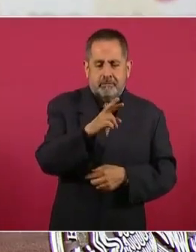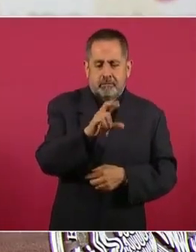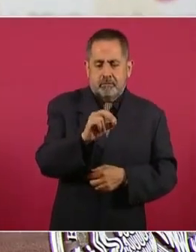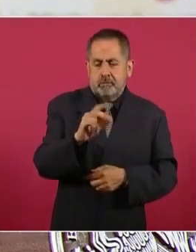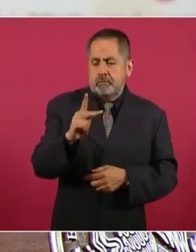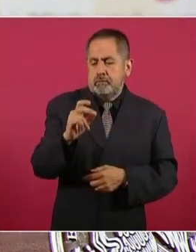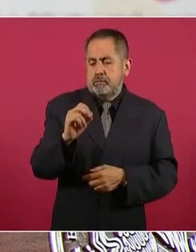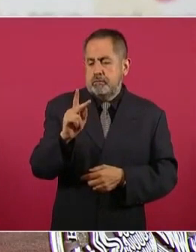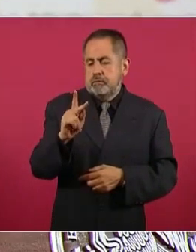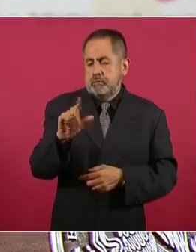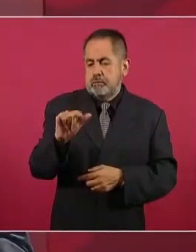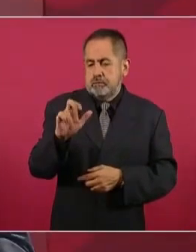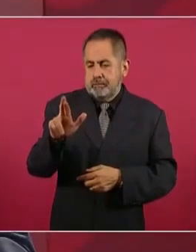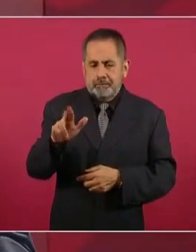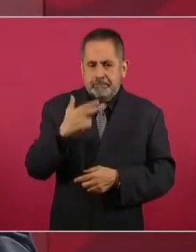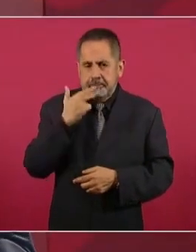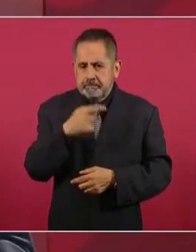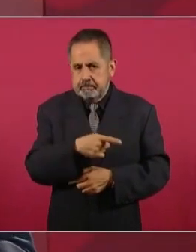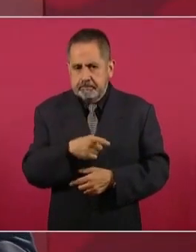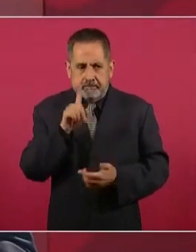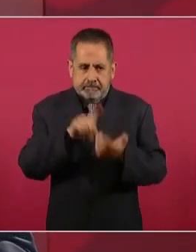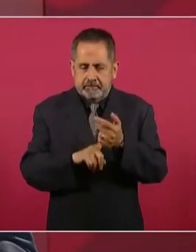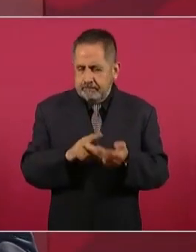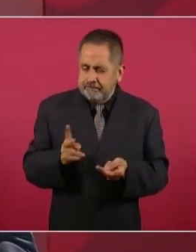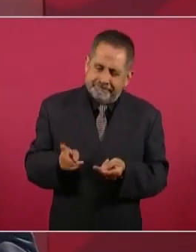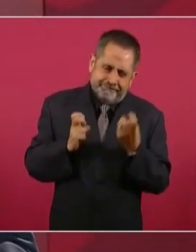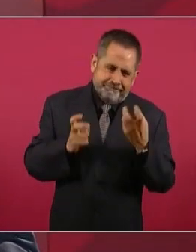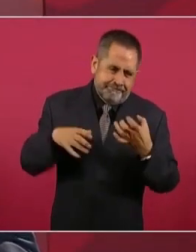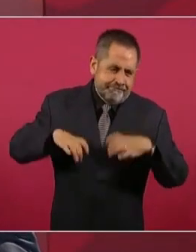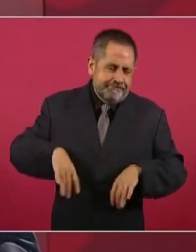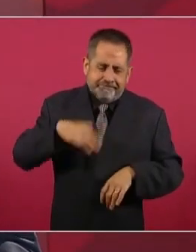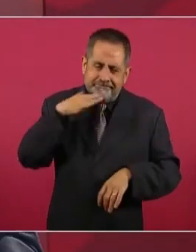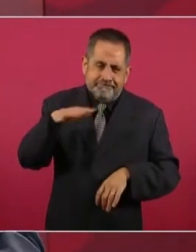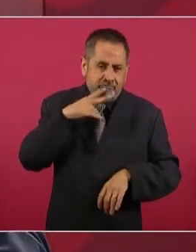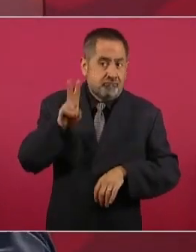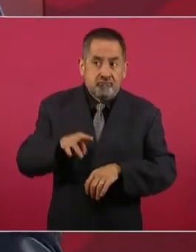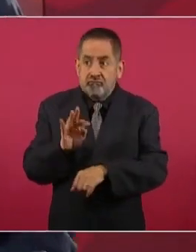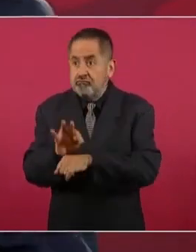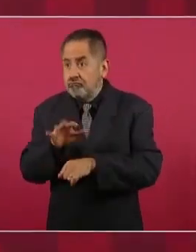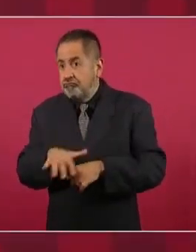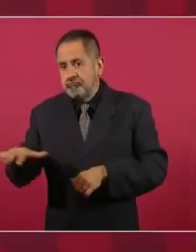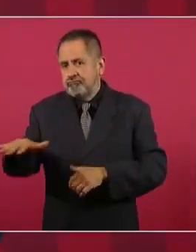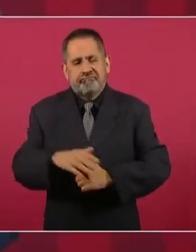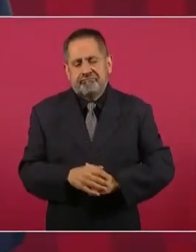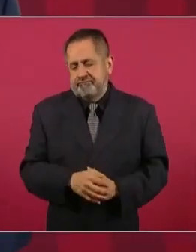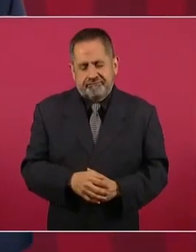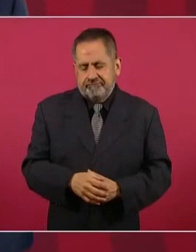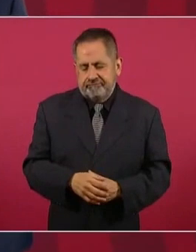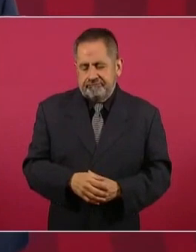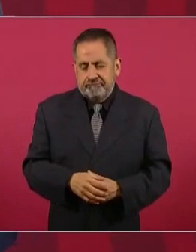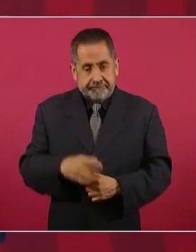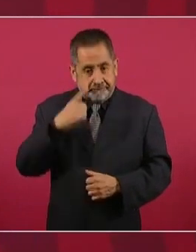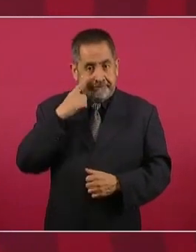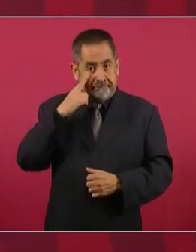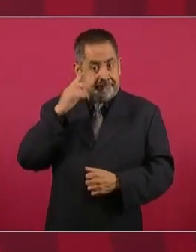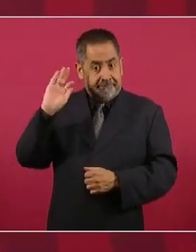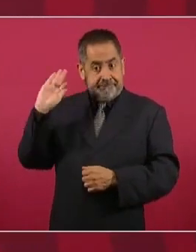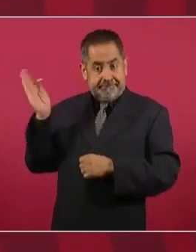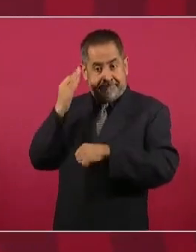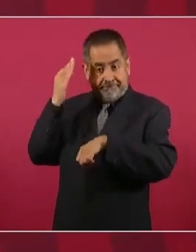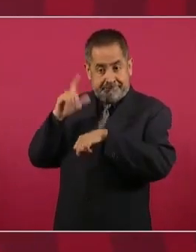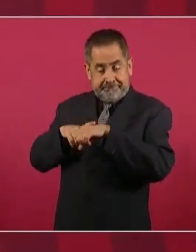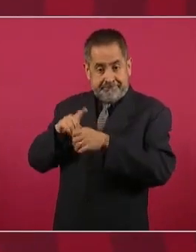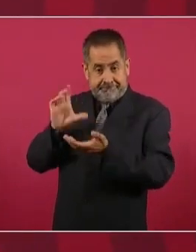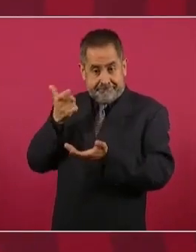popular, era una gran tranza. Se mandaban los dineros de la federación a los estados